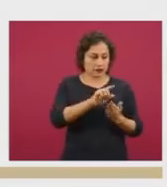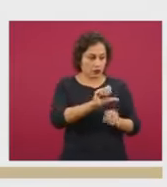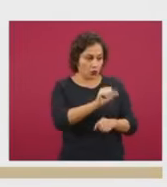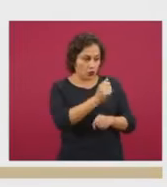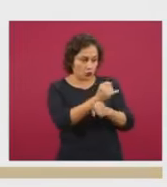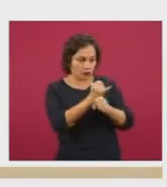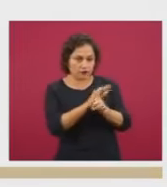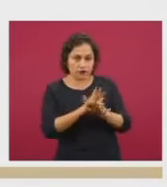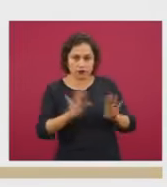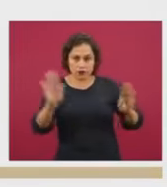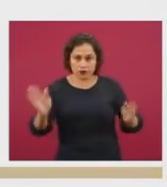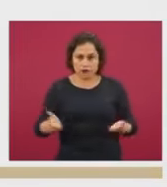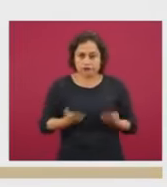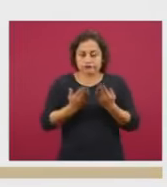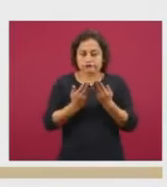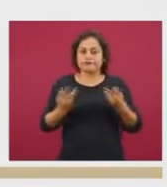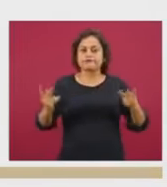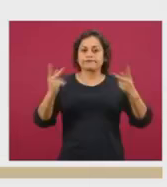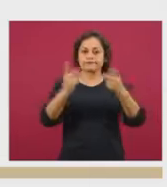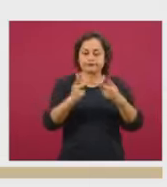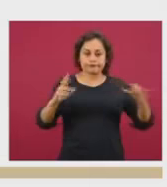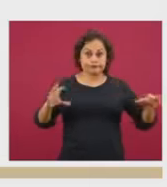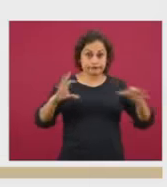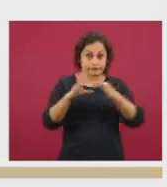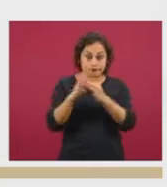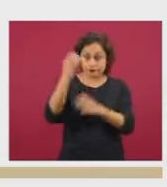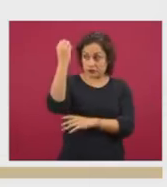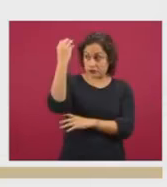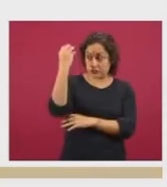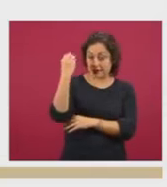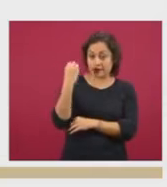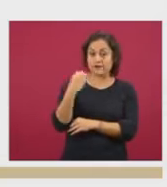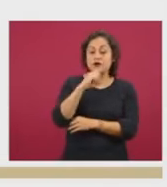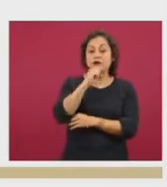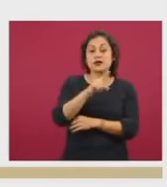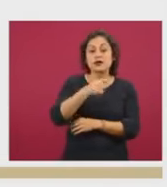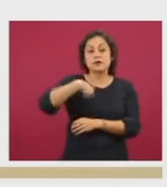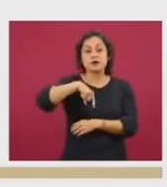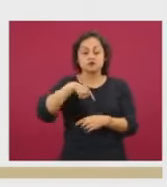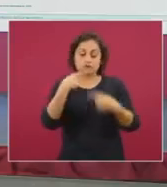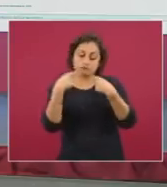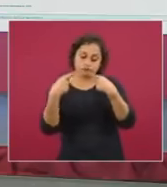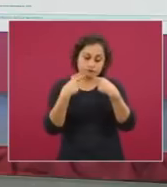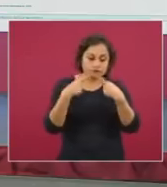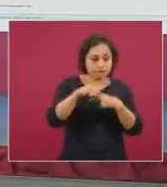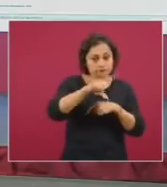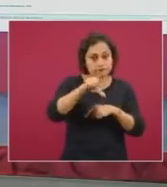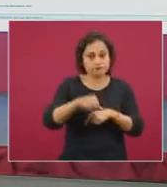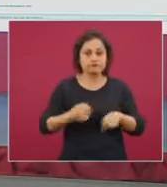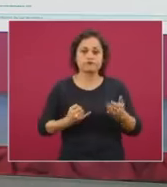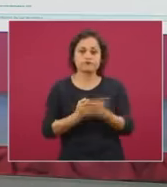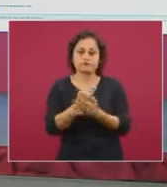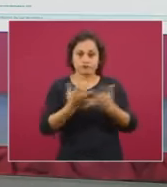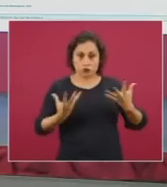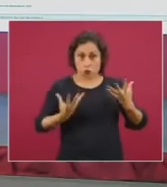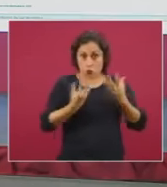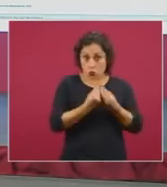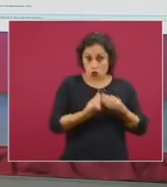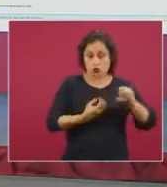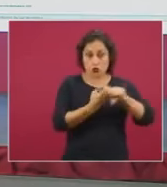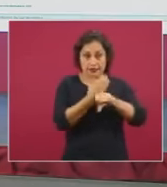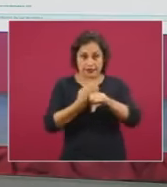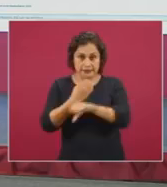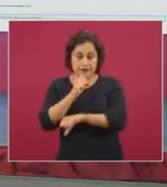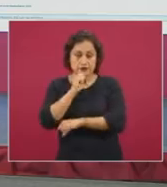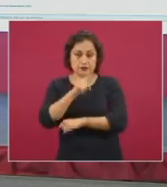riesgo, mucho enfocado con el semáforo y con muchas otras decisiones de diálogo que tenemos con cada una de las entidades. Pero vamos a ver en